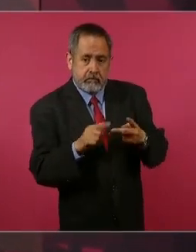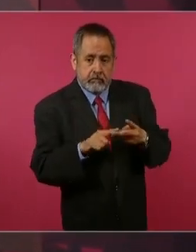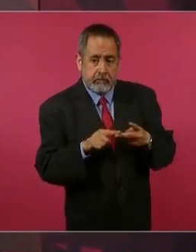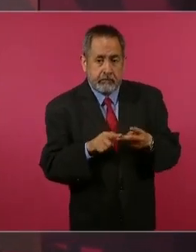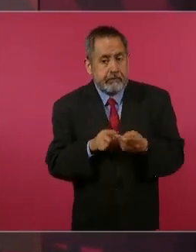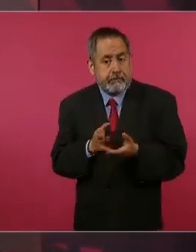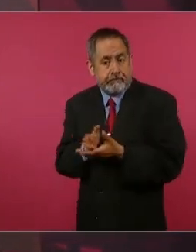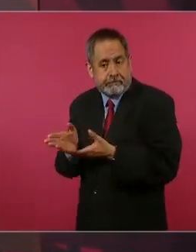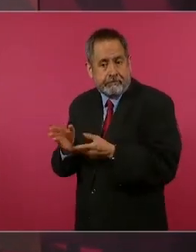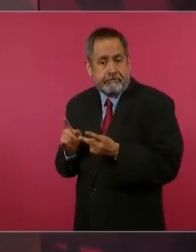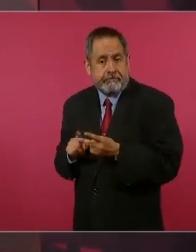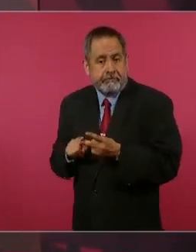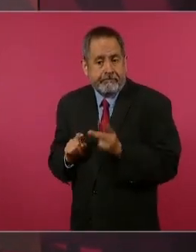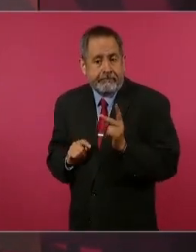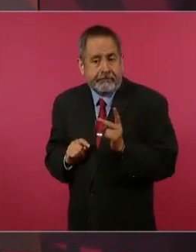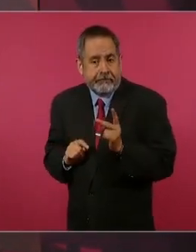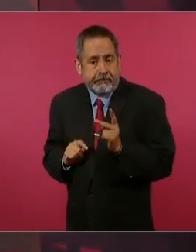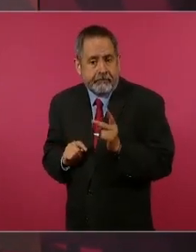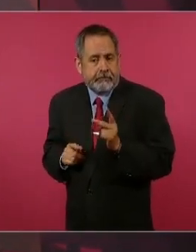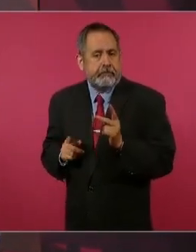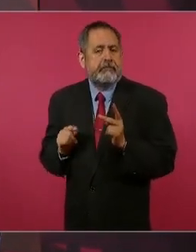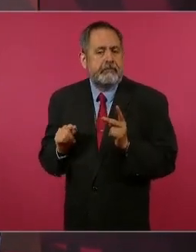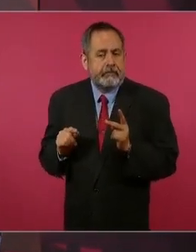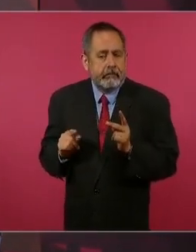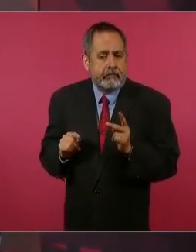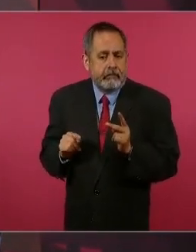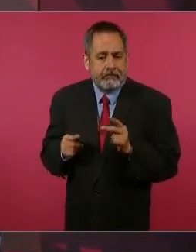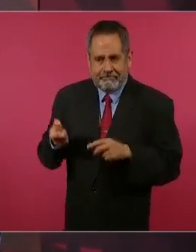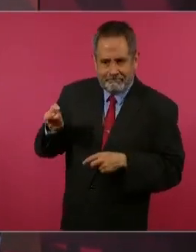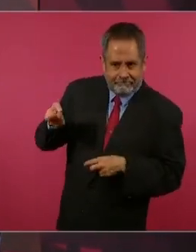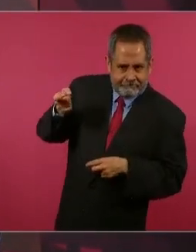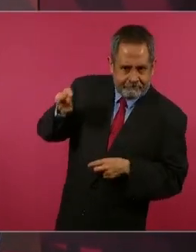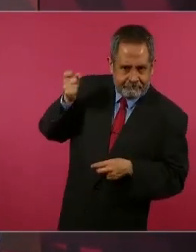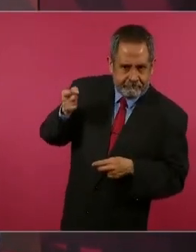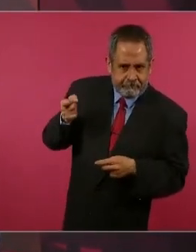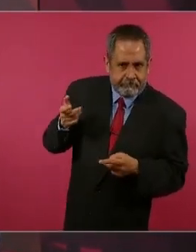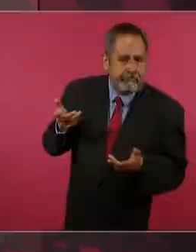entran estos sicarios